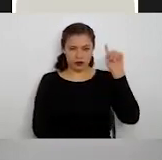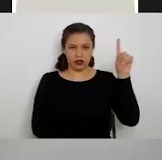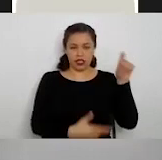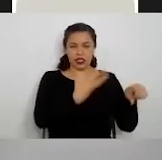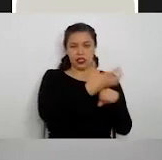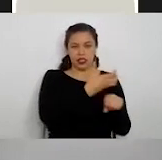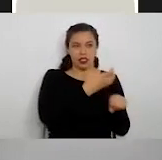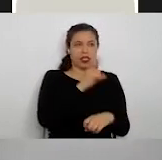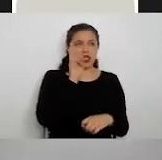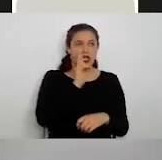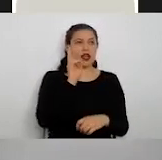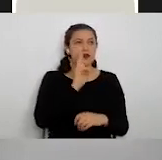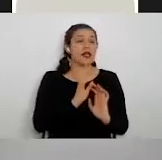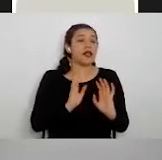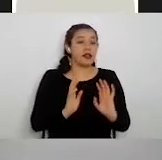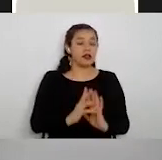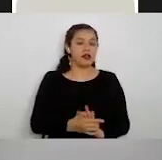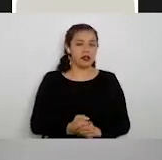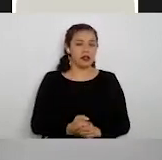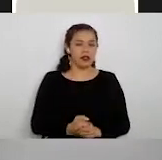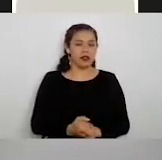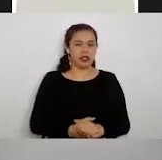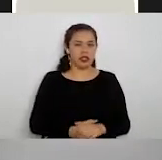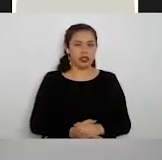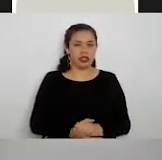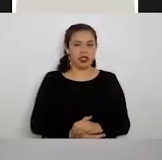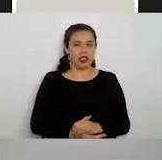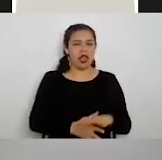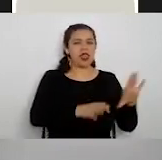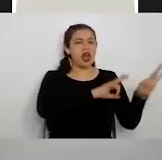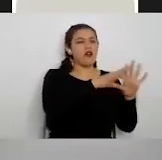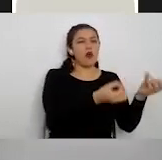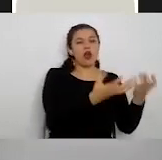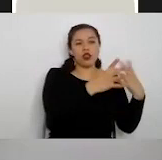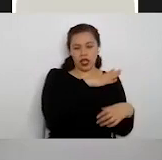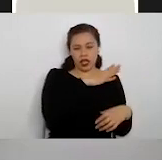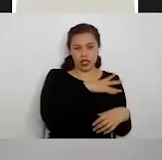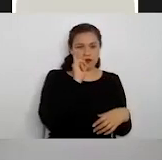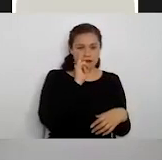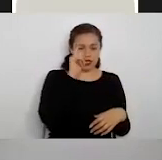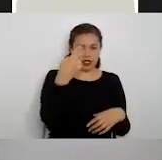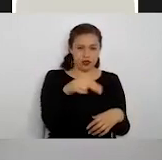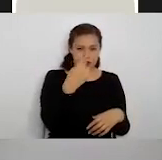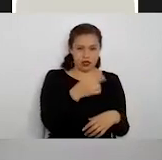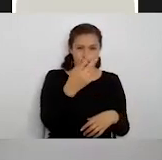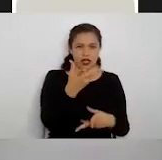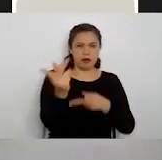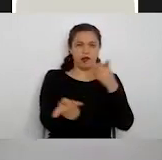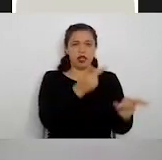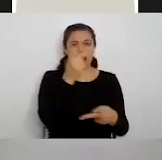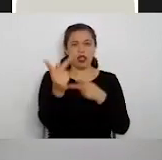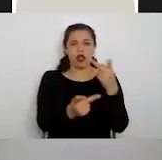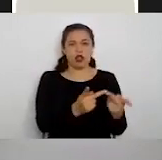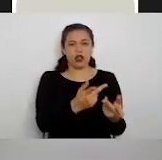qué tanto está boyante el mercado de trabajo es con esto que le llaman las encuestas de oferta de